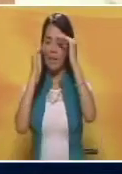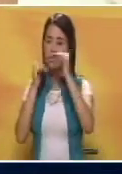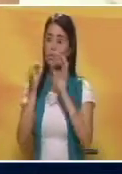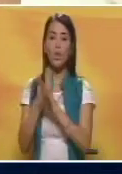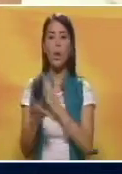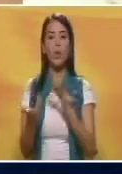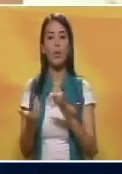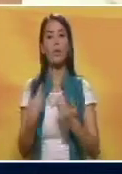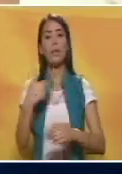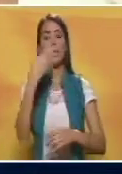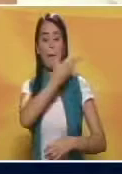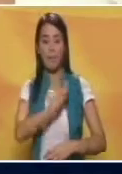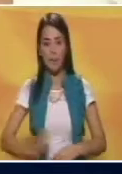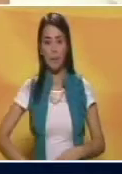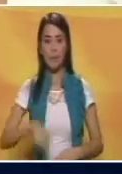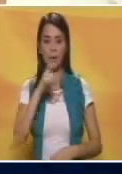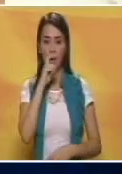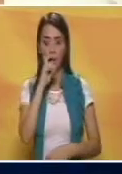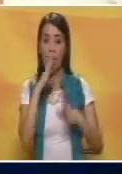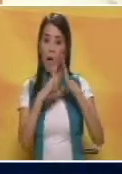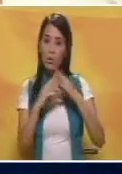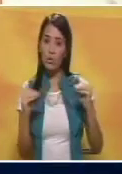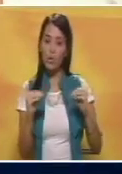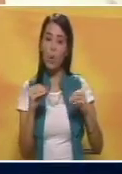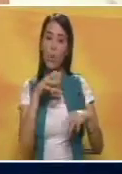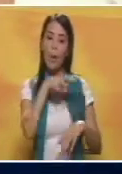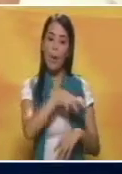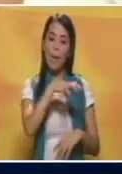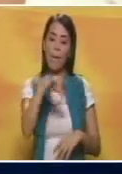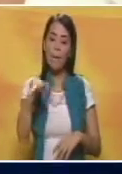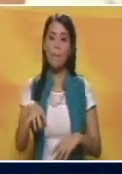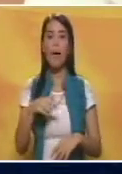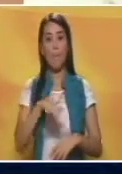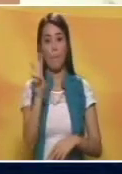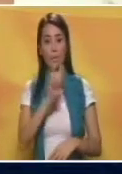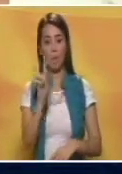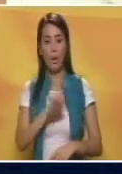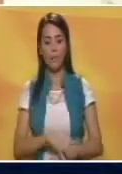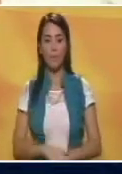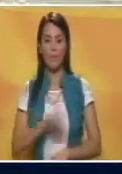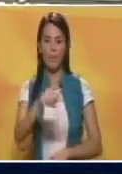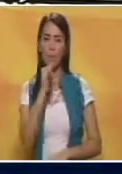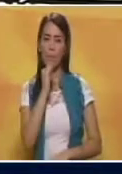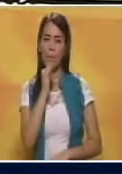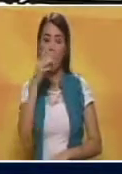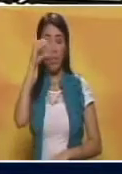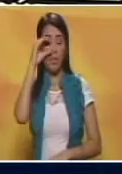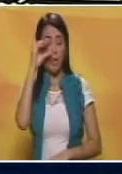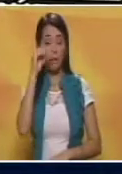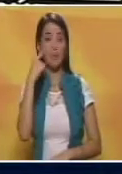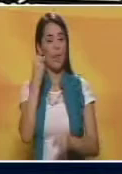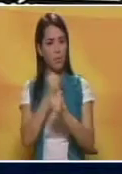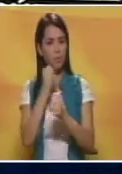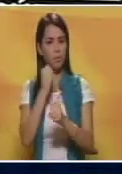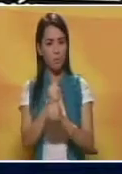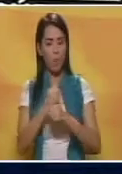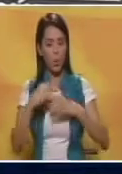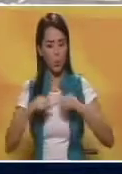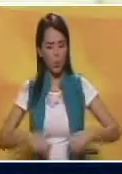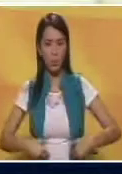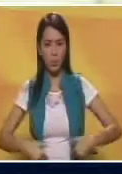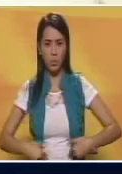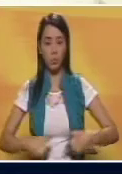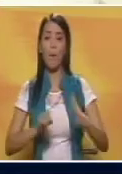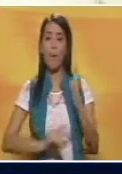da el presidente nicolás maduro a todas las regiones del país destacó del cje rodríguez que continuarán trabajando por el desarrollo del